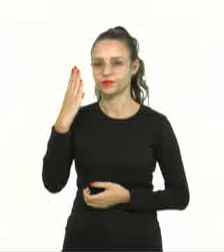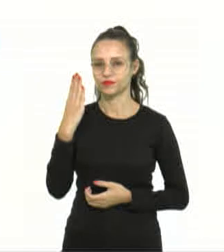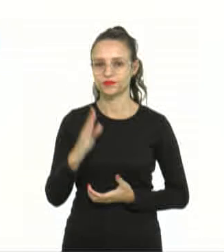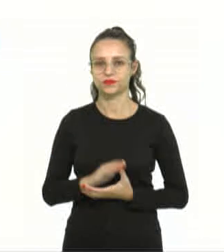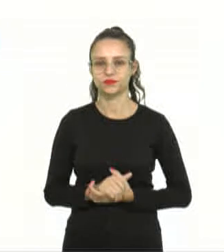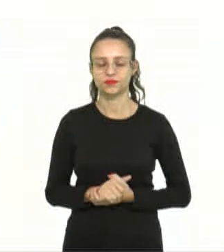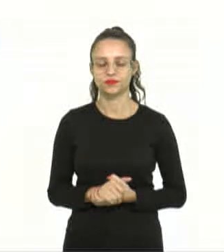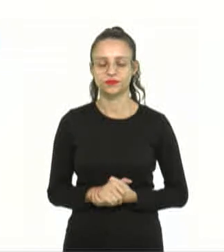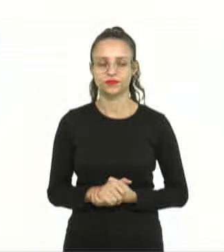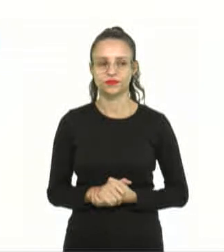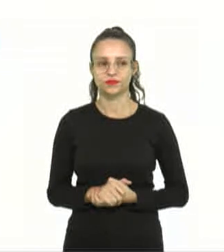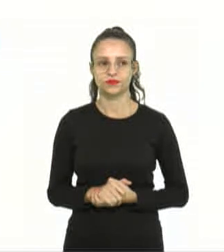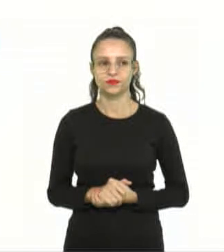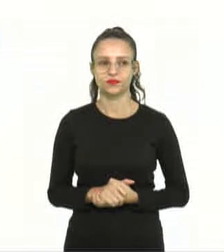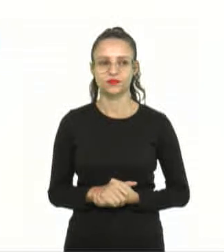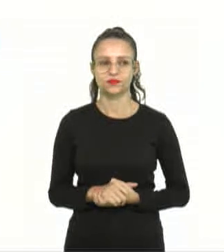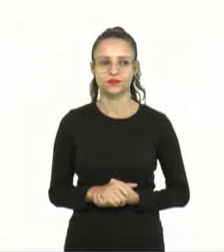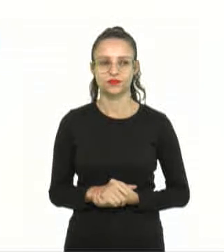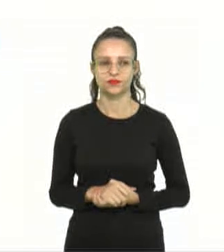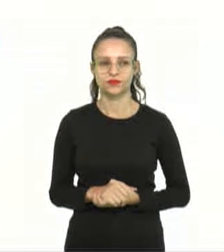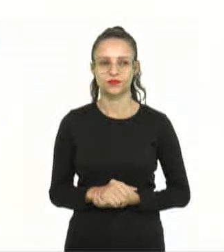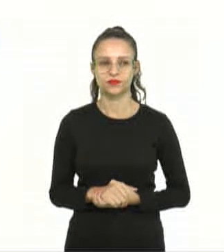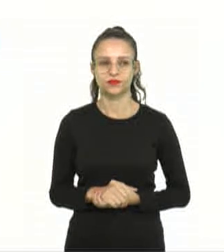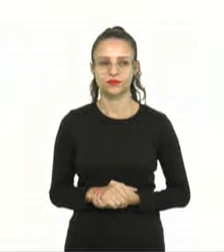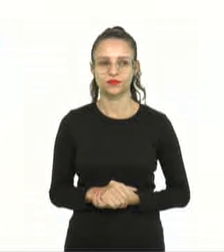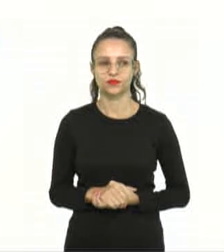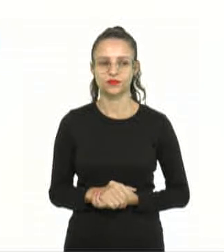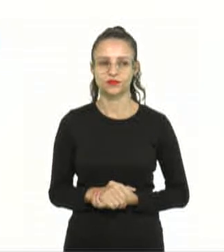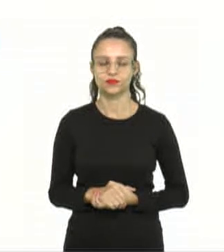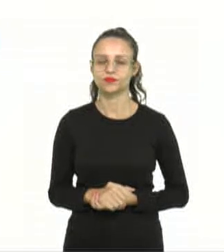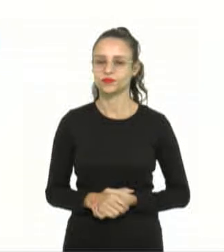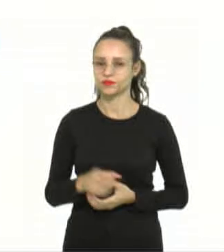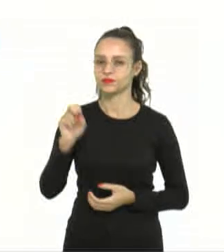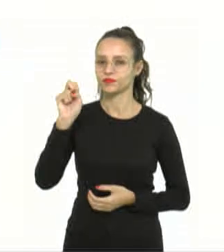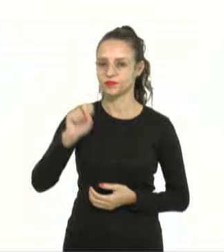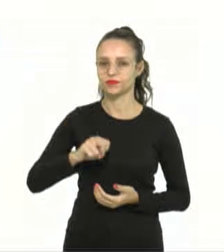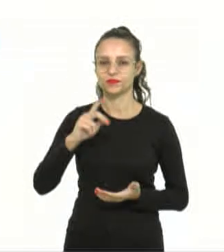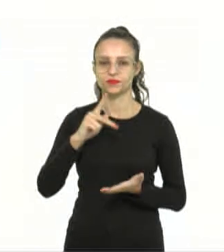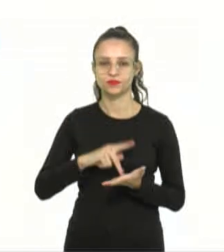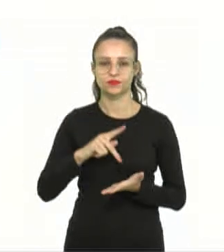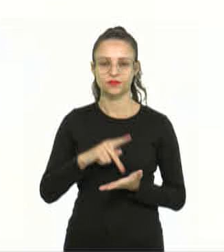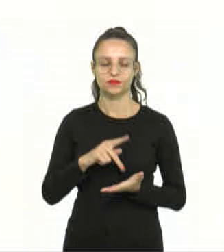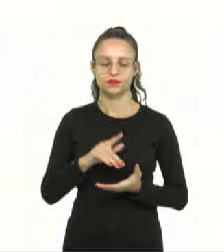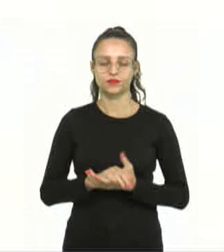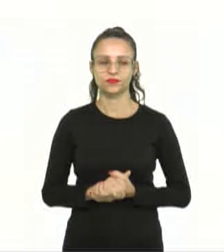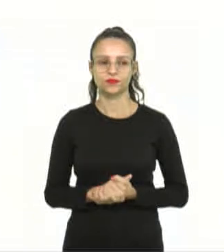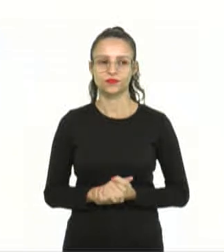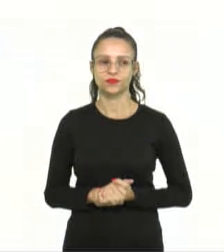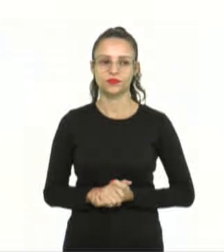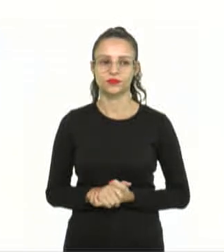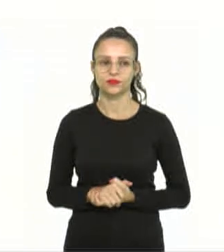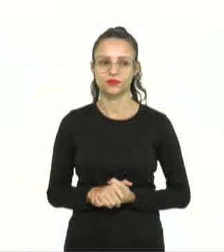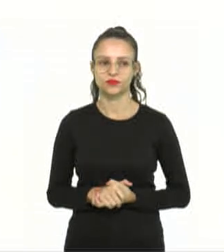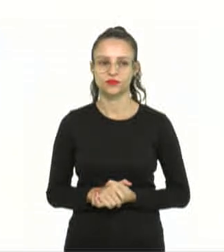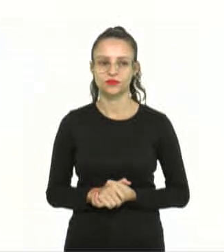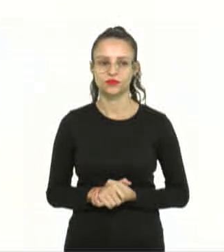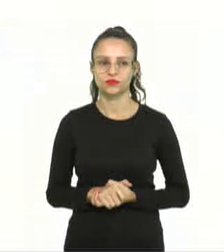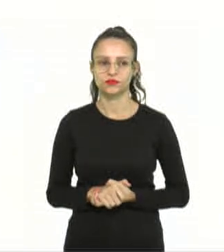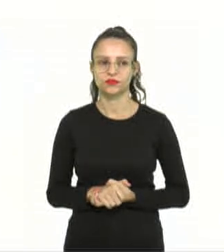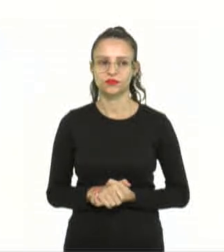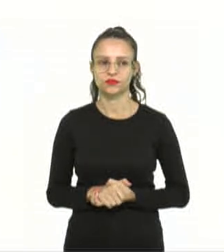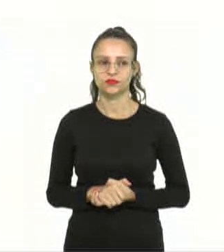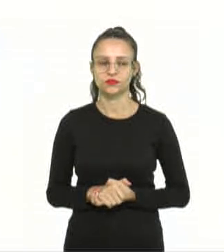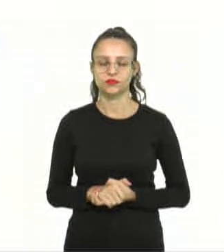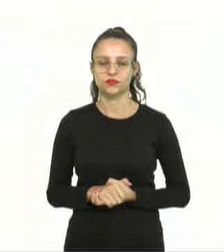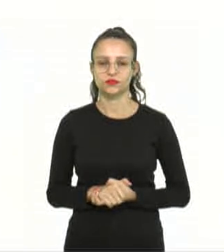Los tomates se cultivan solo para el festival, sí, verdadero. Hay que aplastar los tomates antes